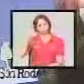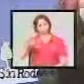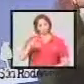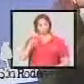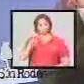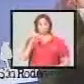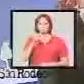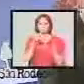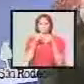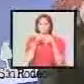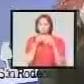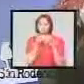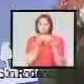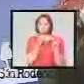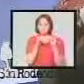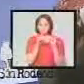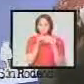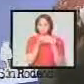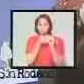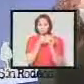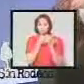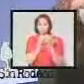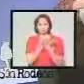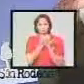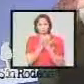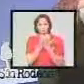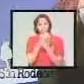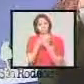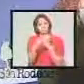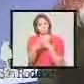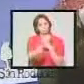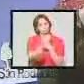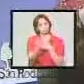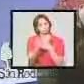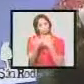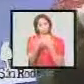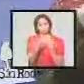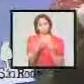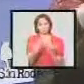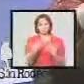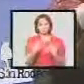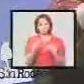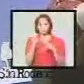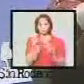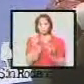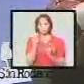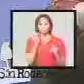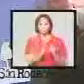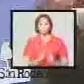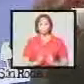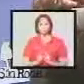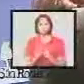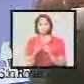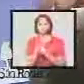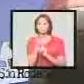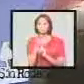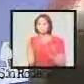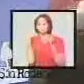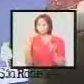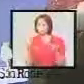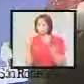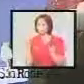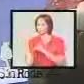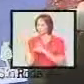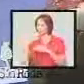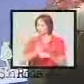esos movimientos en los números, en la economía y el dólar un poquito tal vez ahora, para conocer y tomar decisiones, como siempre